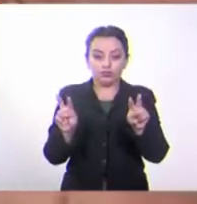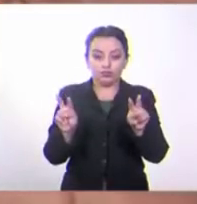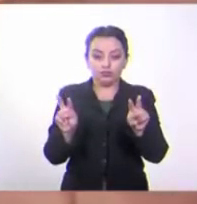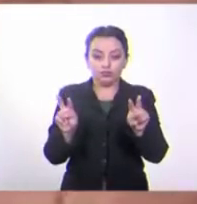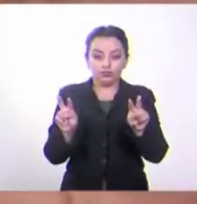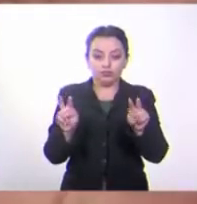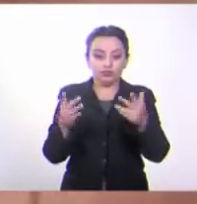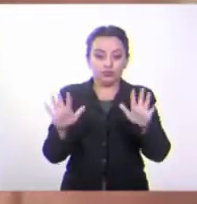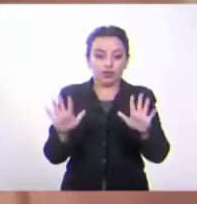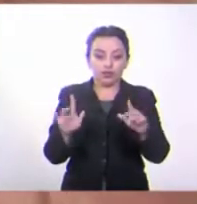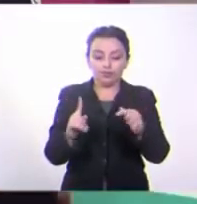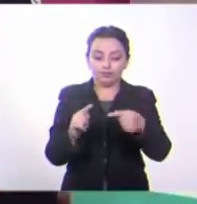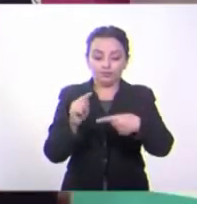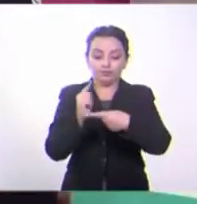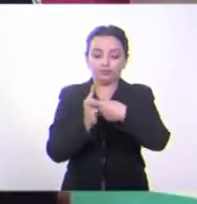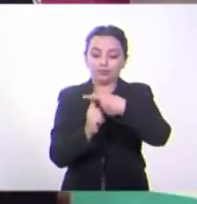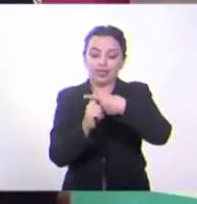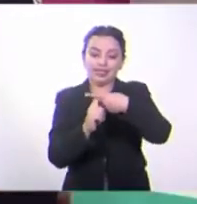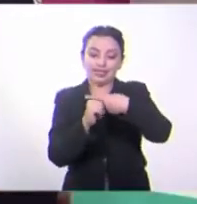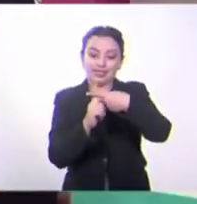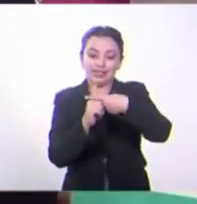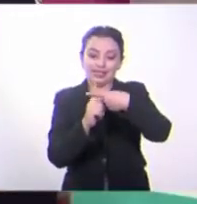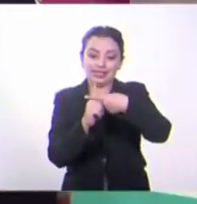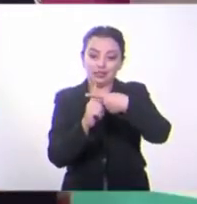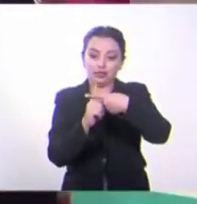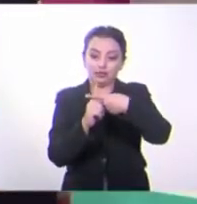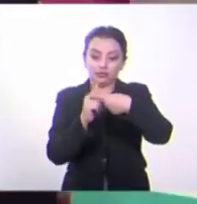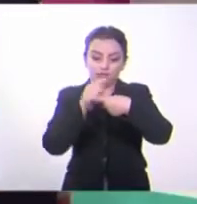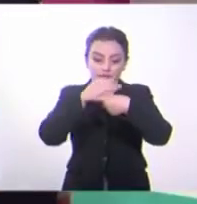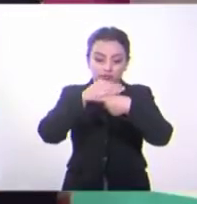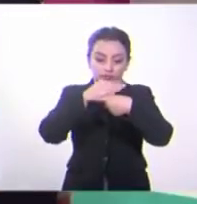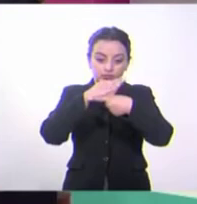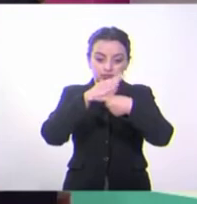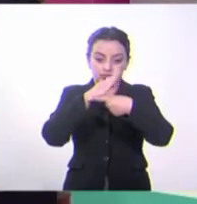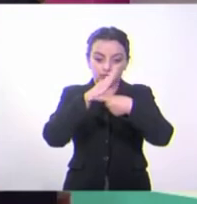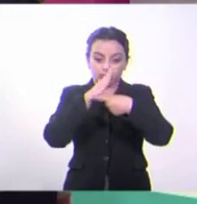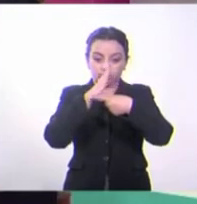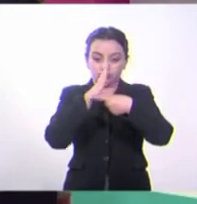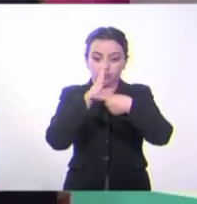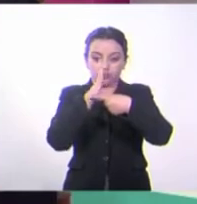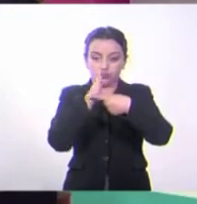están, sí, el centro, la escala y